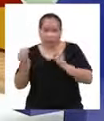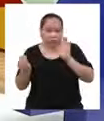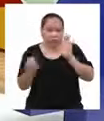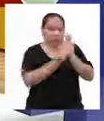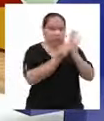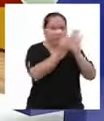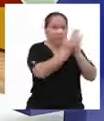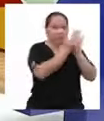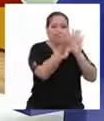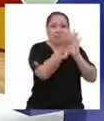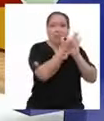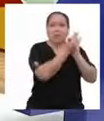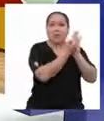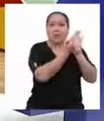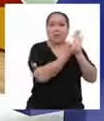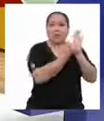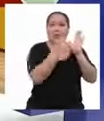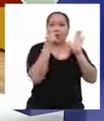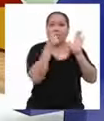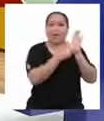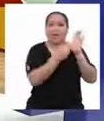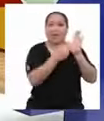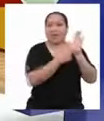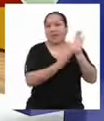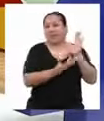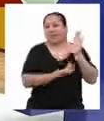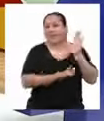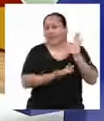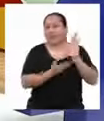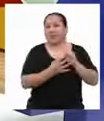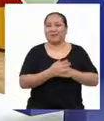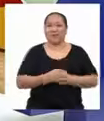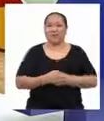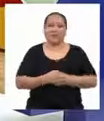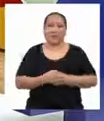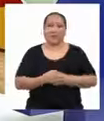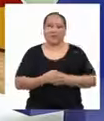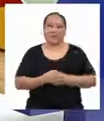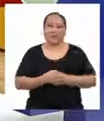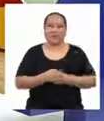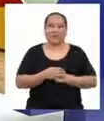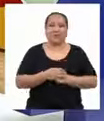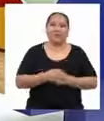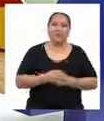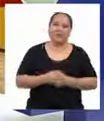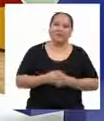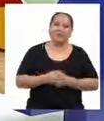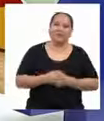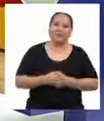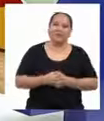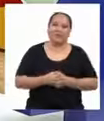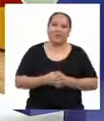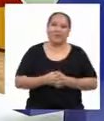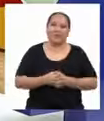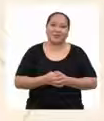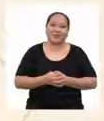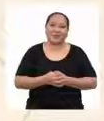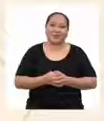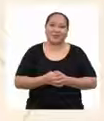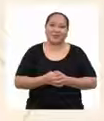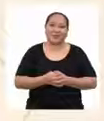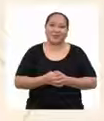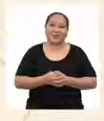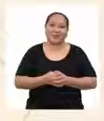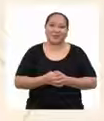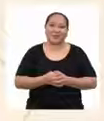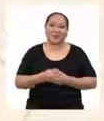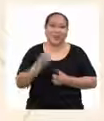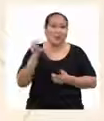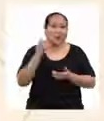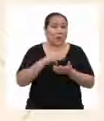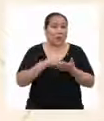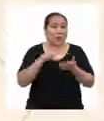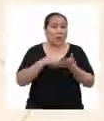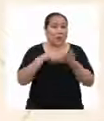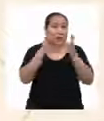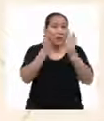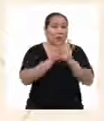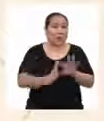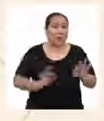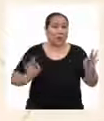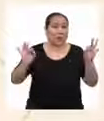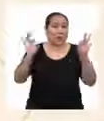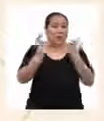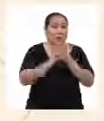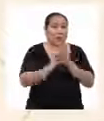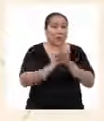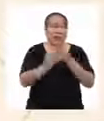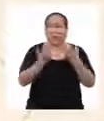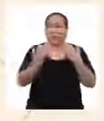estadísticos en la competencia de Resuelve Problemas de Gestión de Datos e Incertidumbre. Lo más importante fue